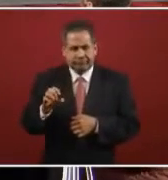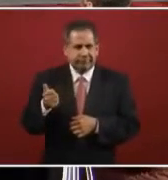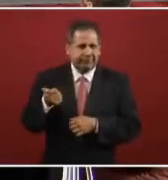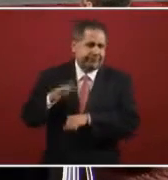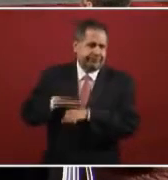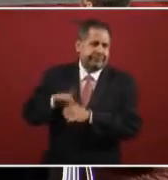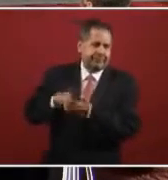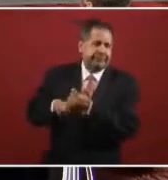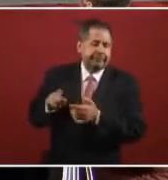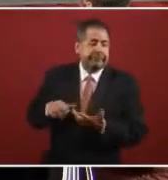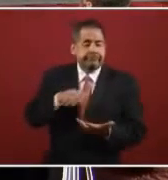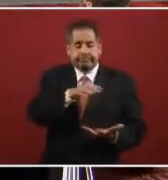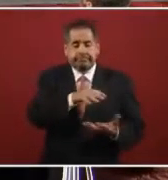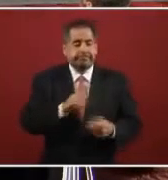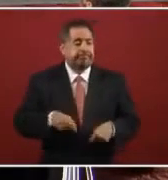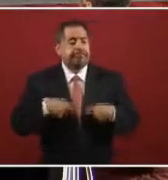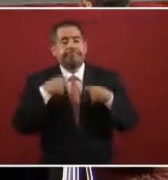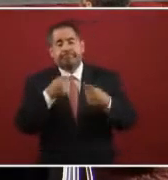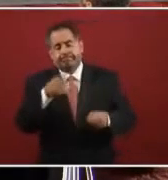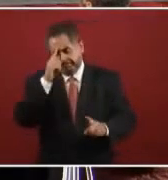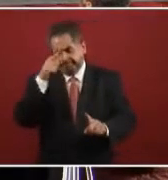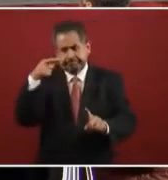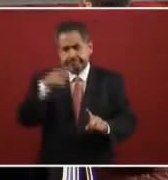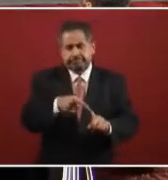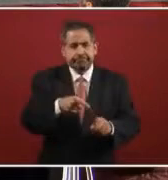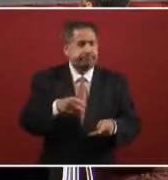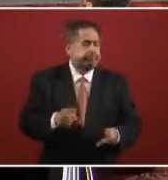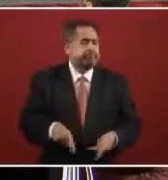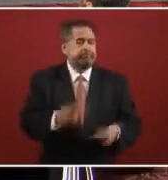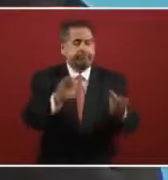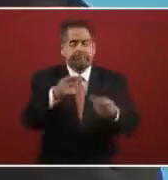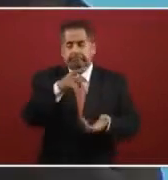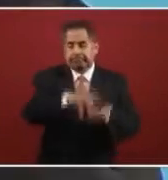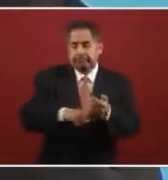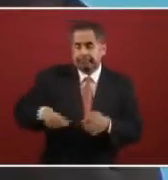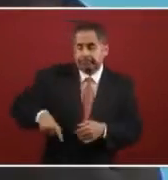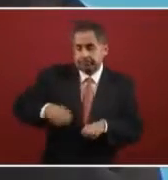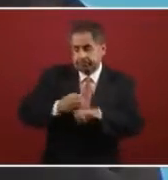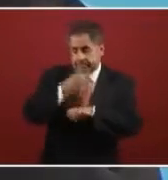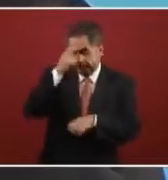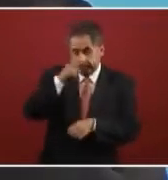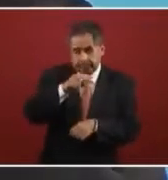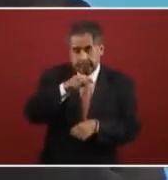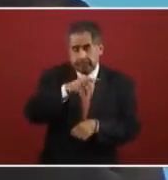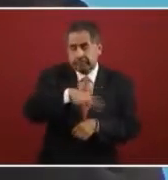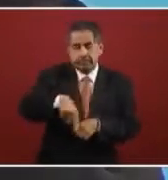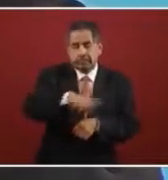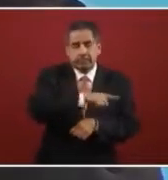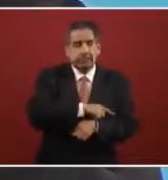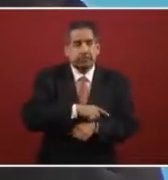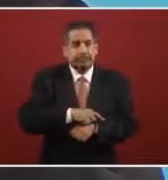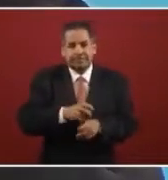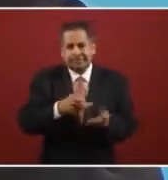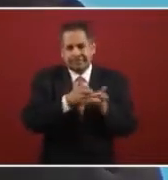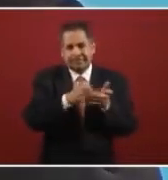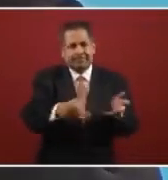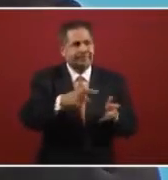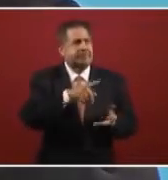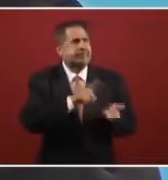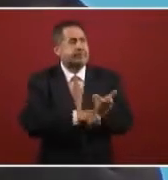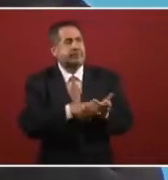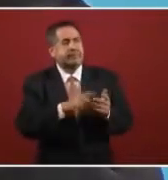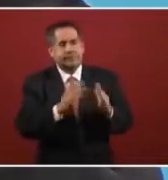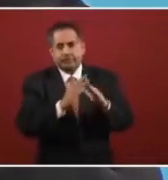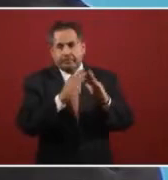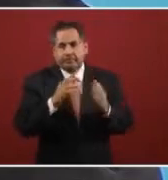Enajenación de Bienes, vía adjudicación directa, le vendió al gobierno del Estado de México esta propiedad en